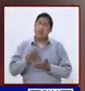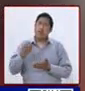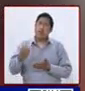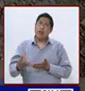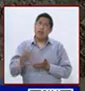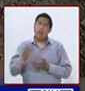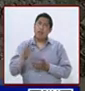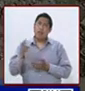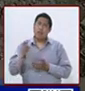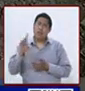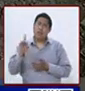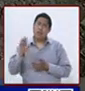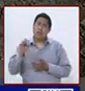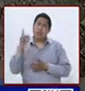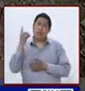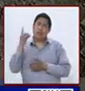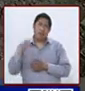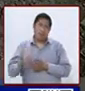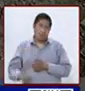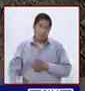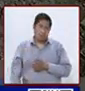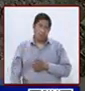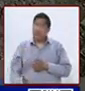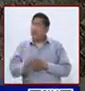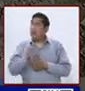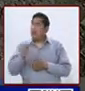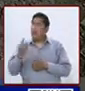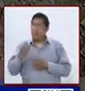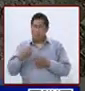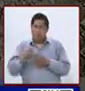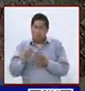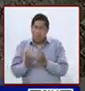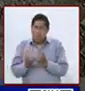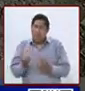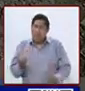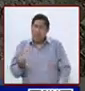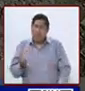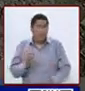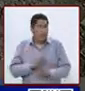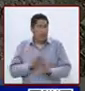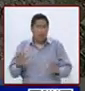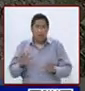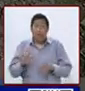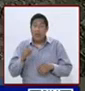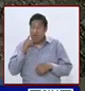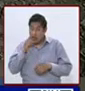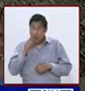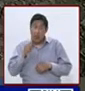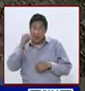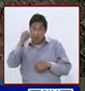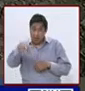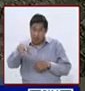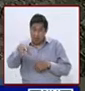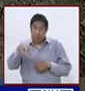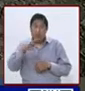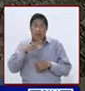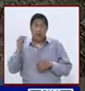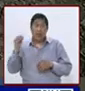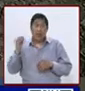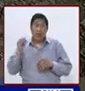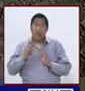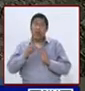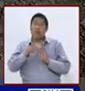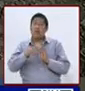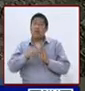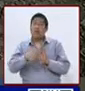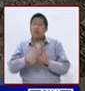de 280 bolivianos. Y solo son piedritas. Sí. Dice, arriba vas a dejarte, dice. Y ahora más